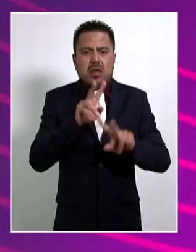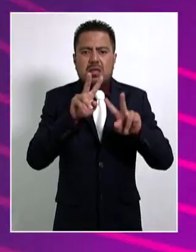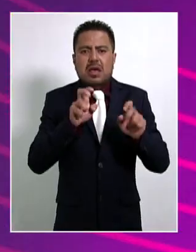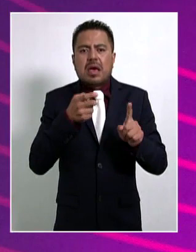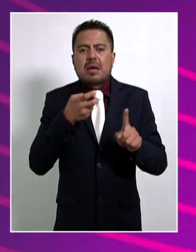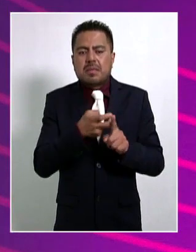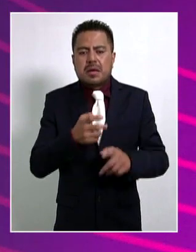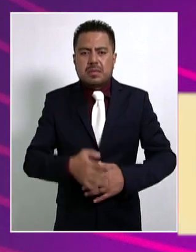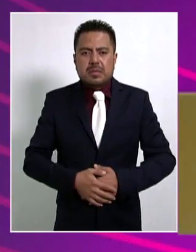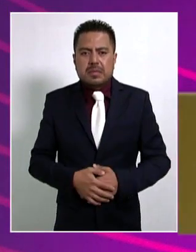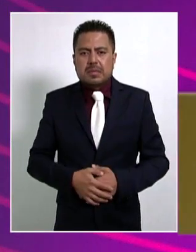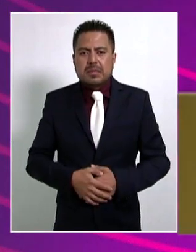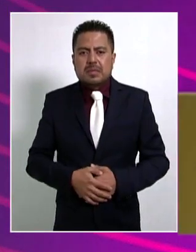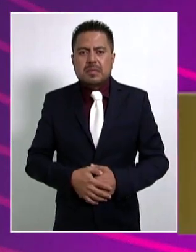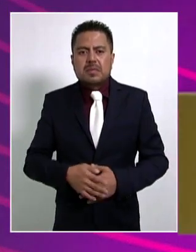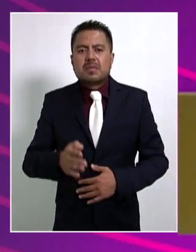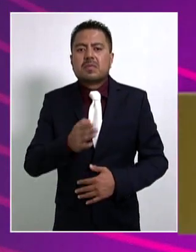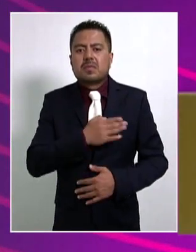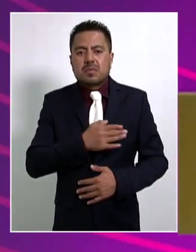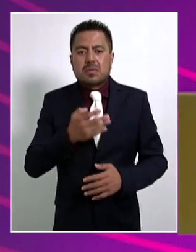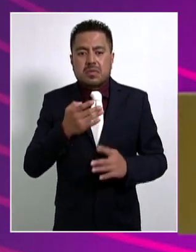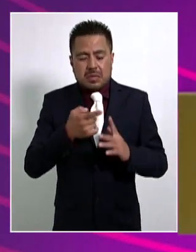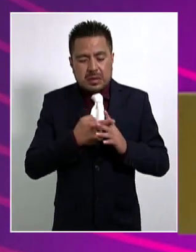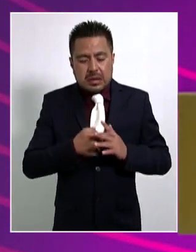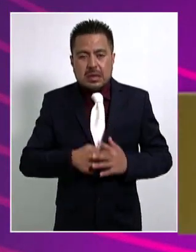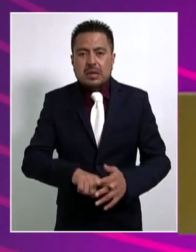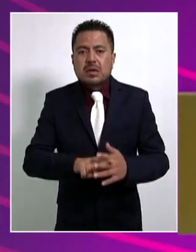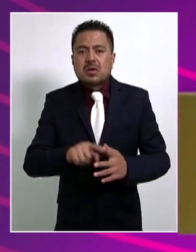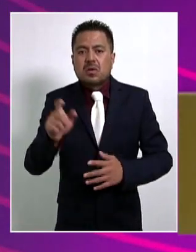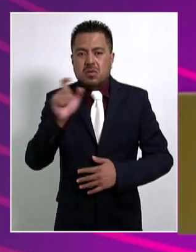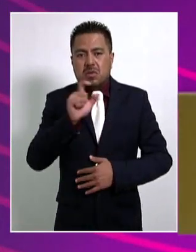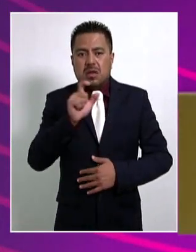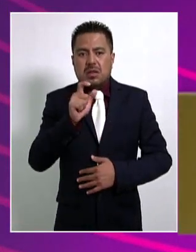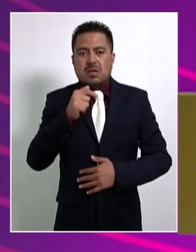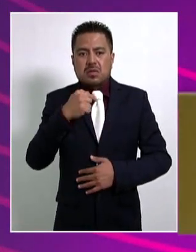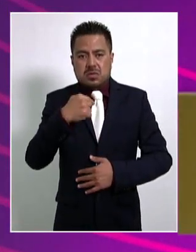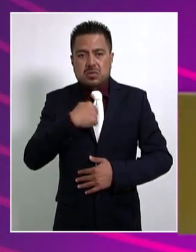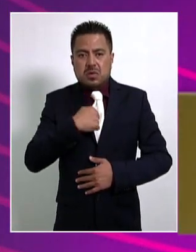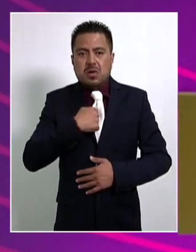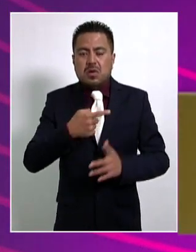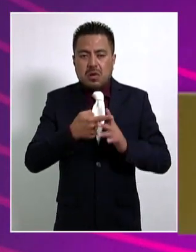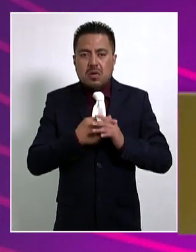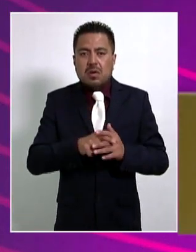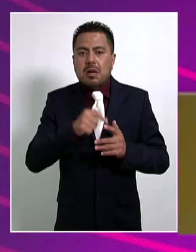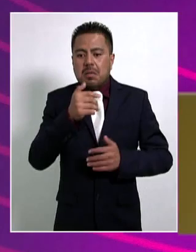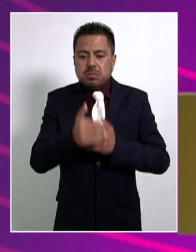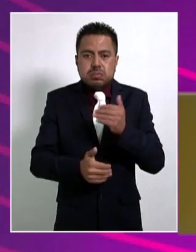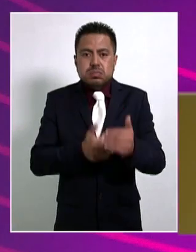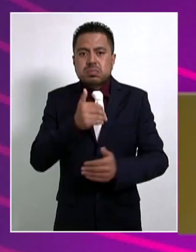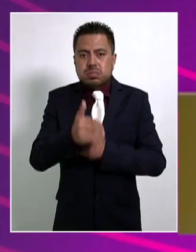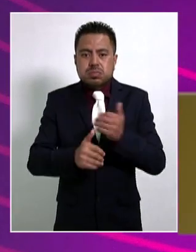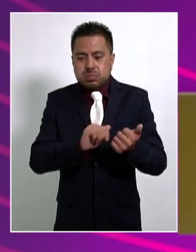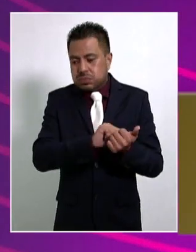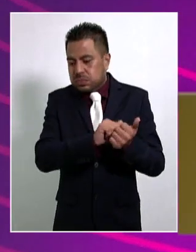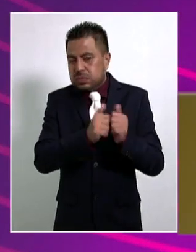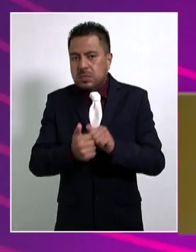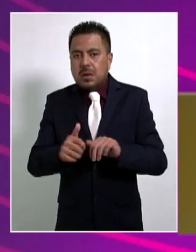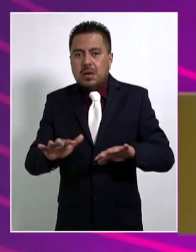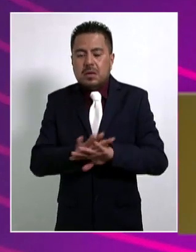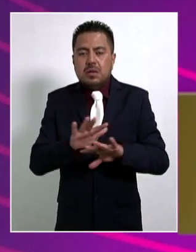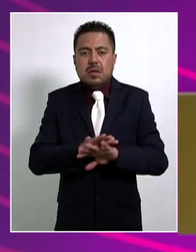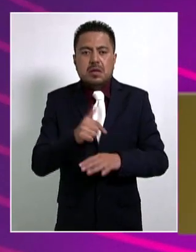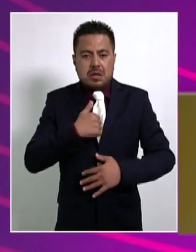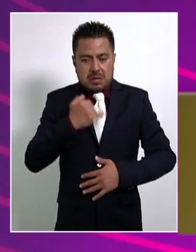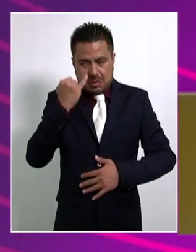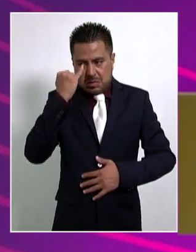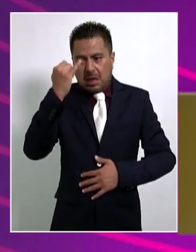tema? Pues en un inicio, cuando yo comencé mi proceso de transición, tenía